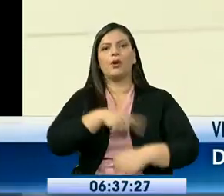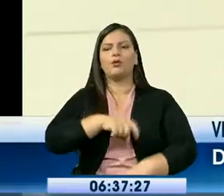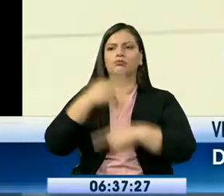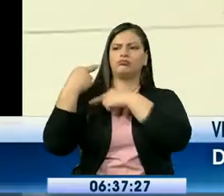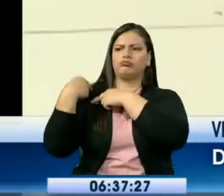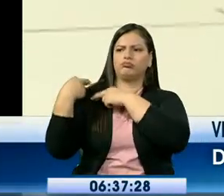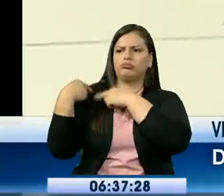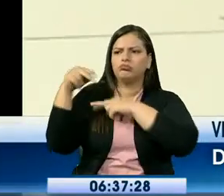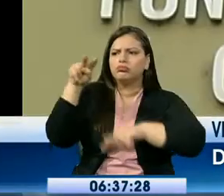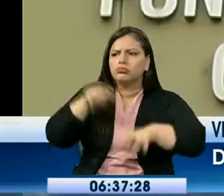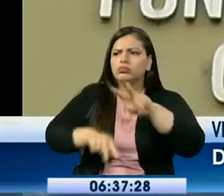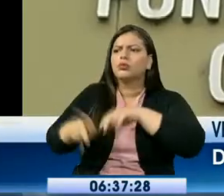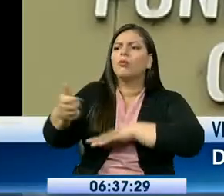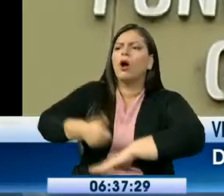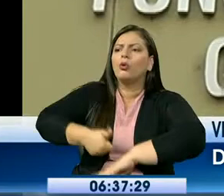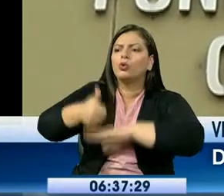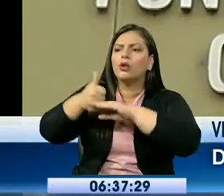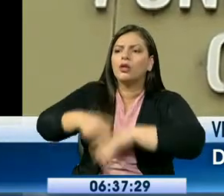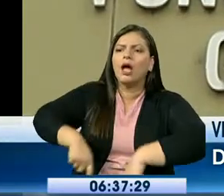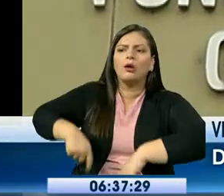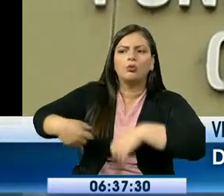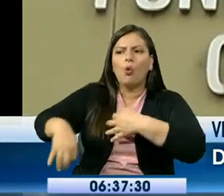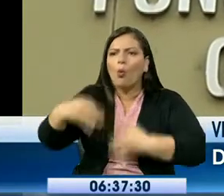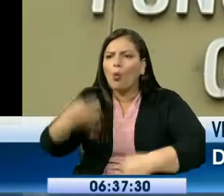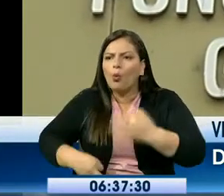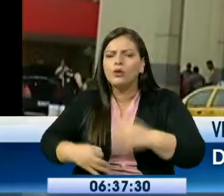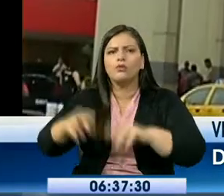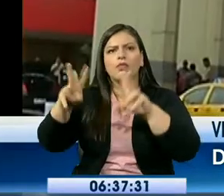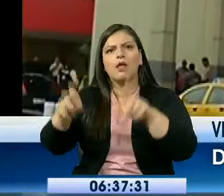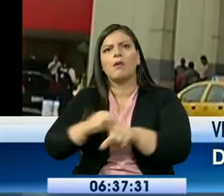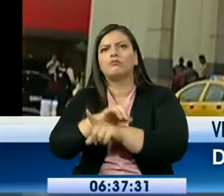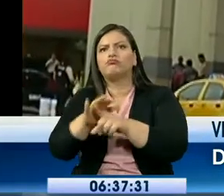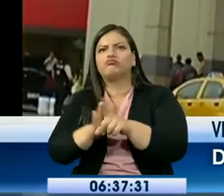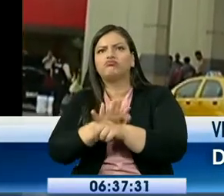denuncias se han trabado en el sistema judicial. Informó Marcela Maquilón.